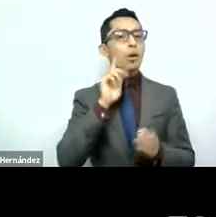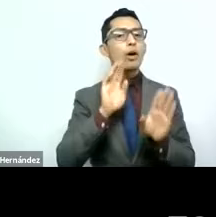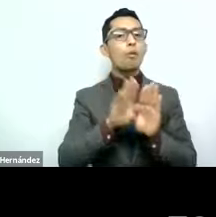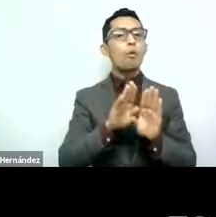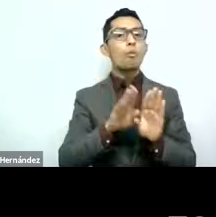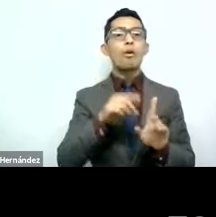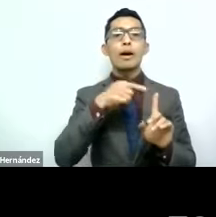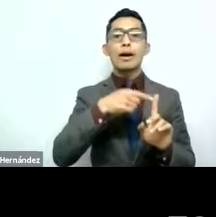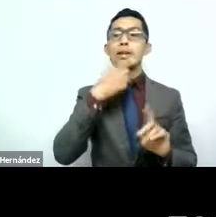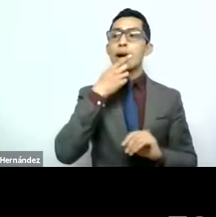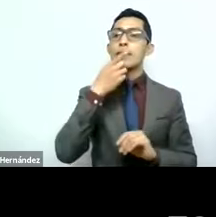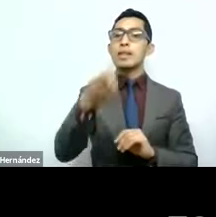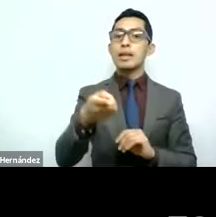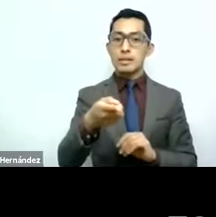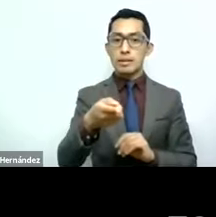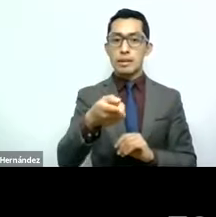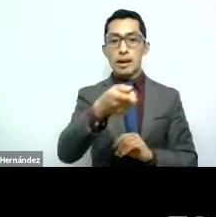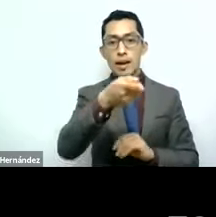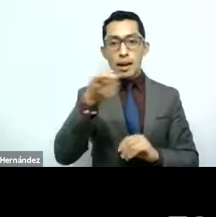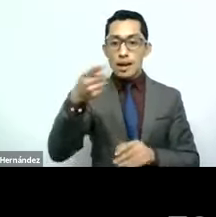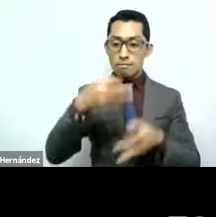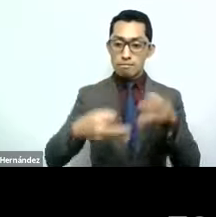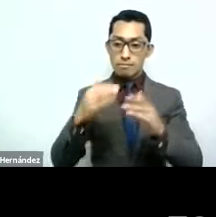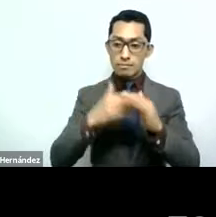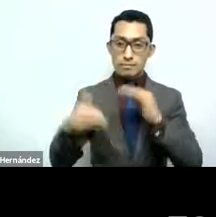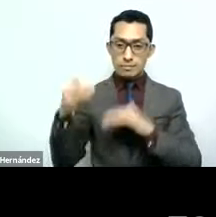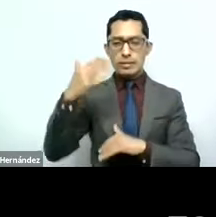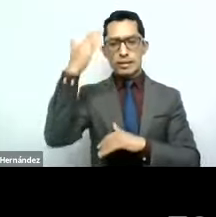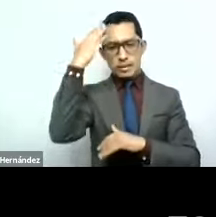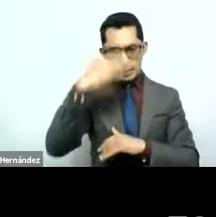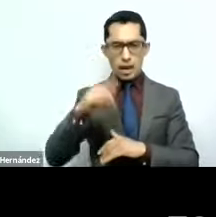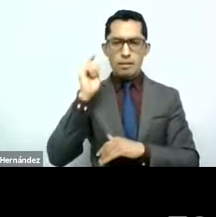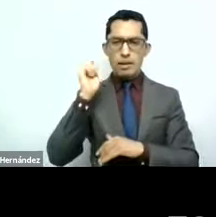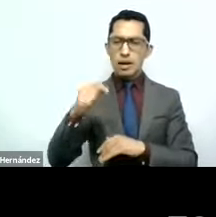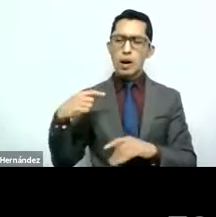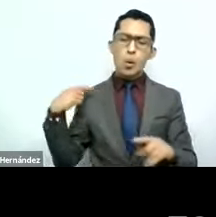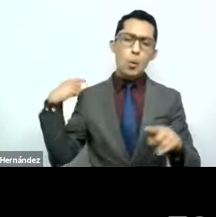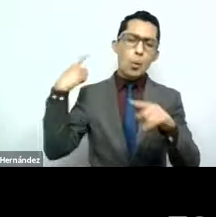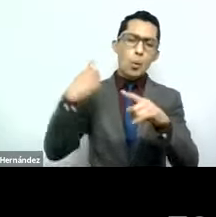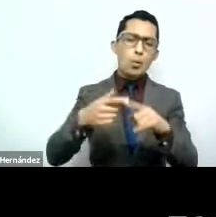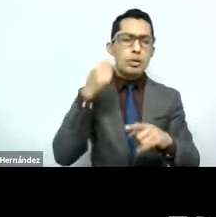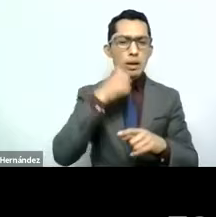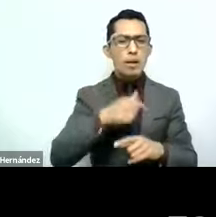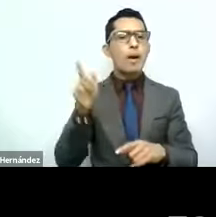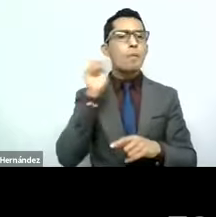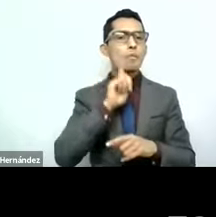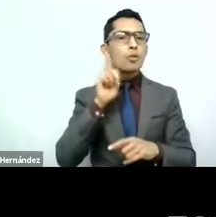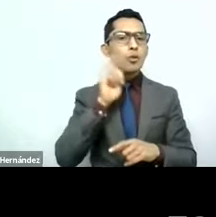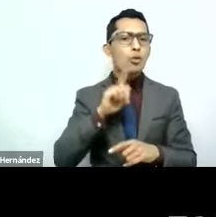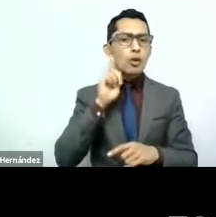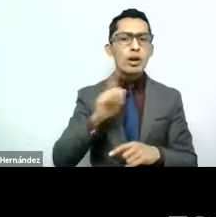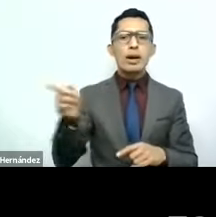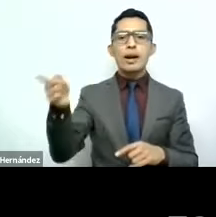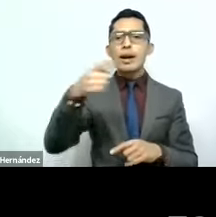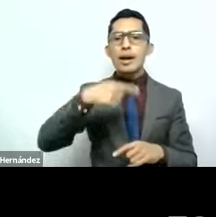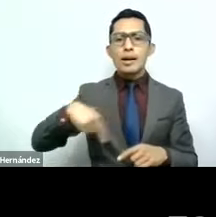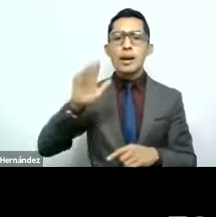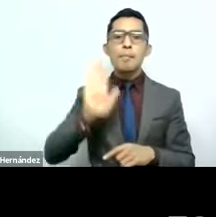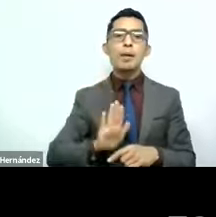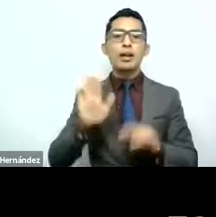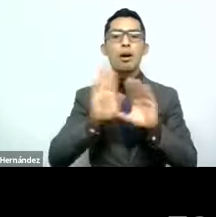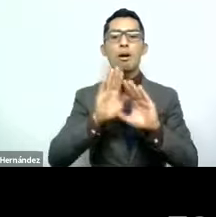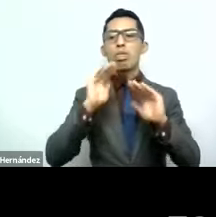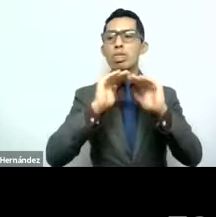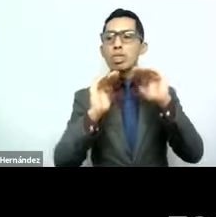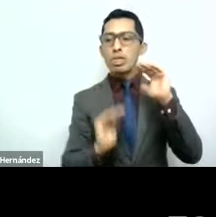dice, la Corte reconoce que si bien históricamente son las mujeres quienes han permanecido en una situación quizá de